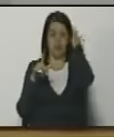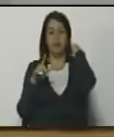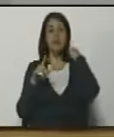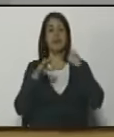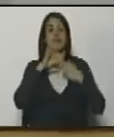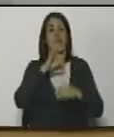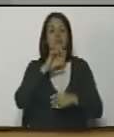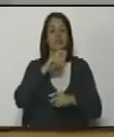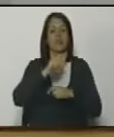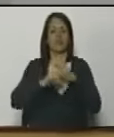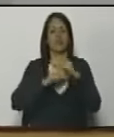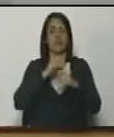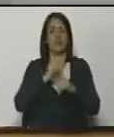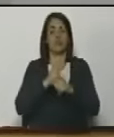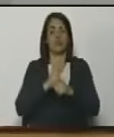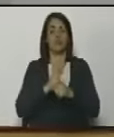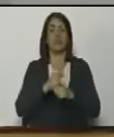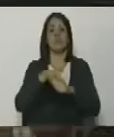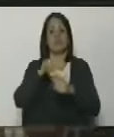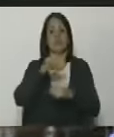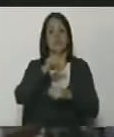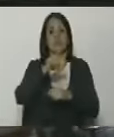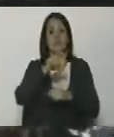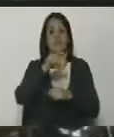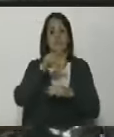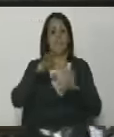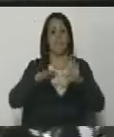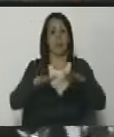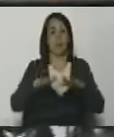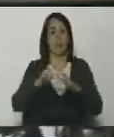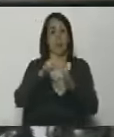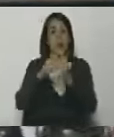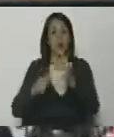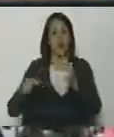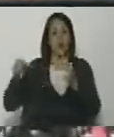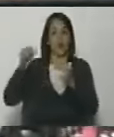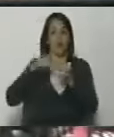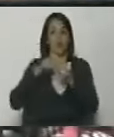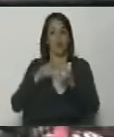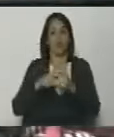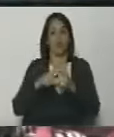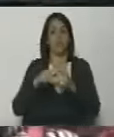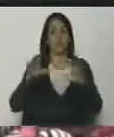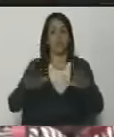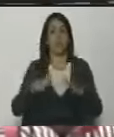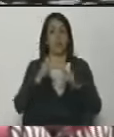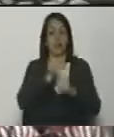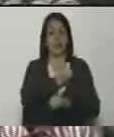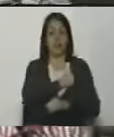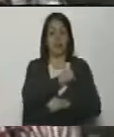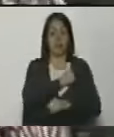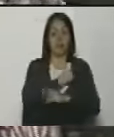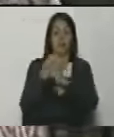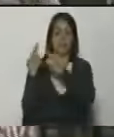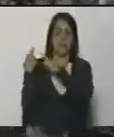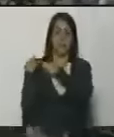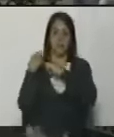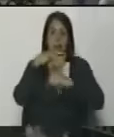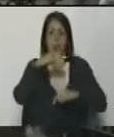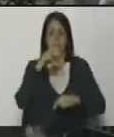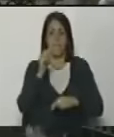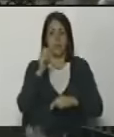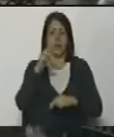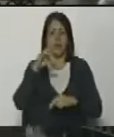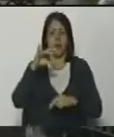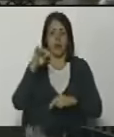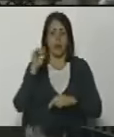Civil Por Patas y Colas, María Alejandra Niña, a la Organización Rescate Chacao y su representante Mari Carmen